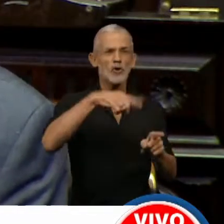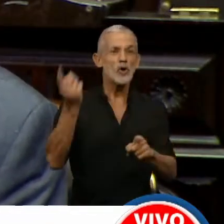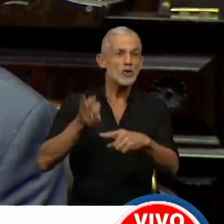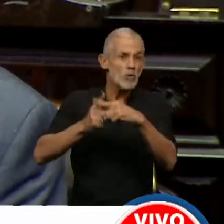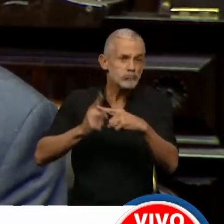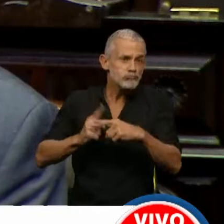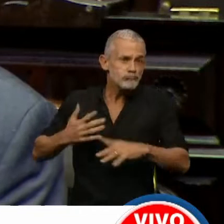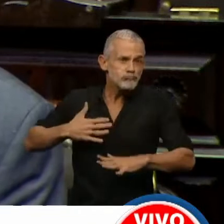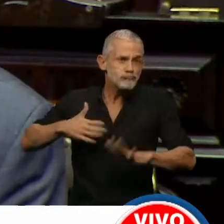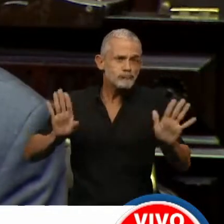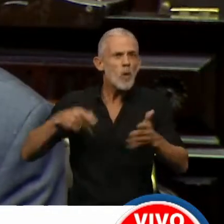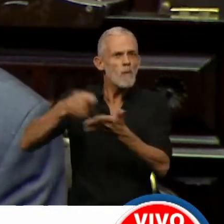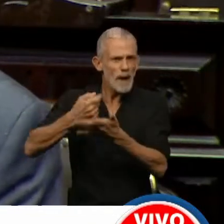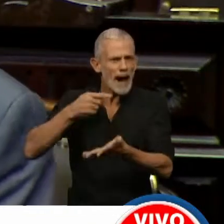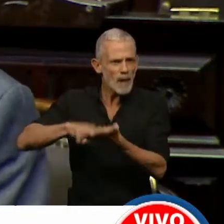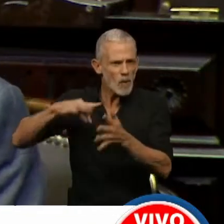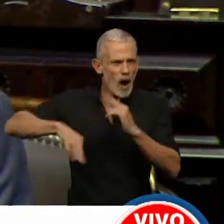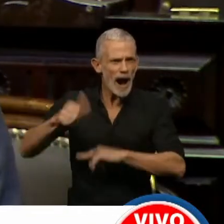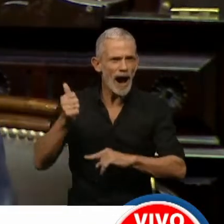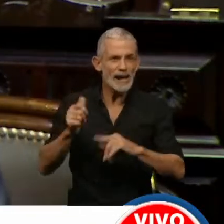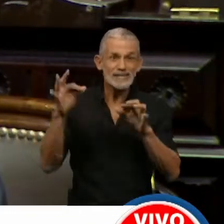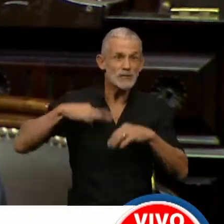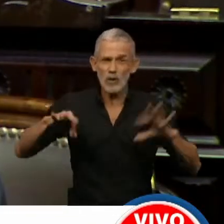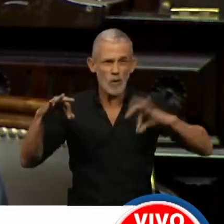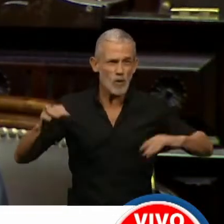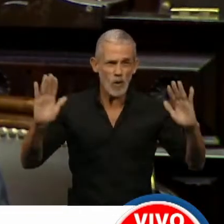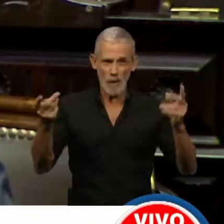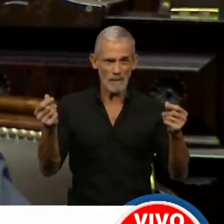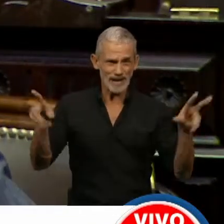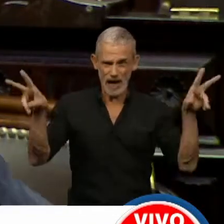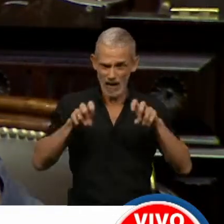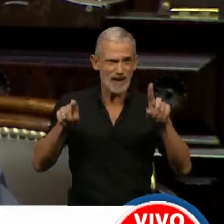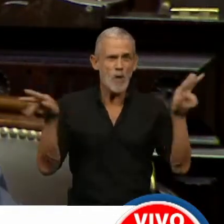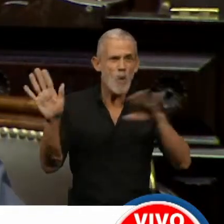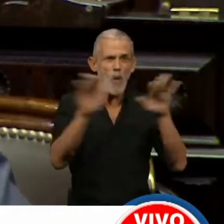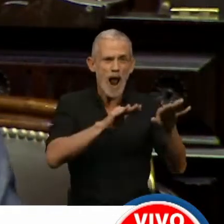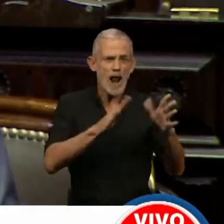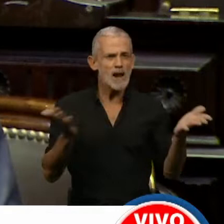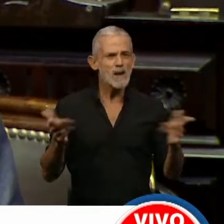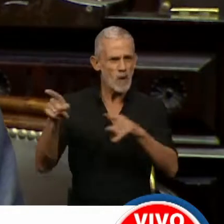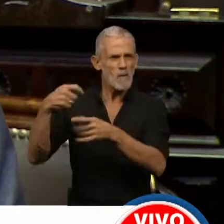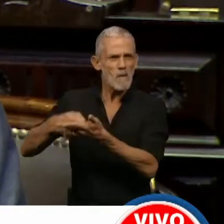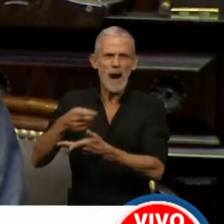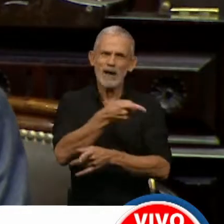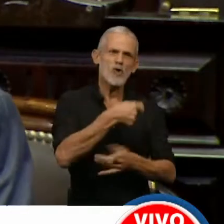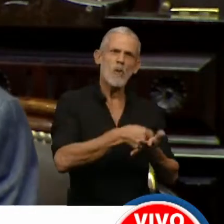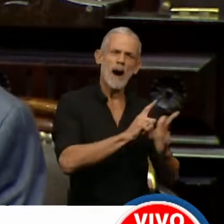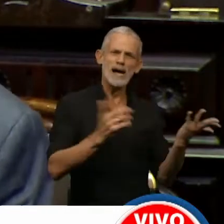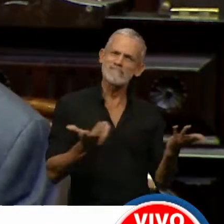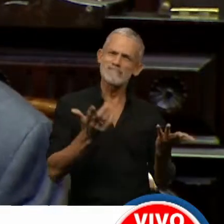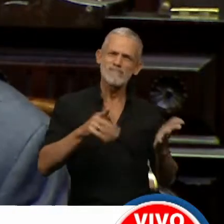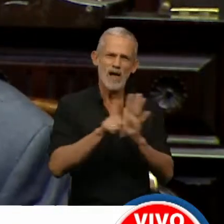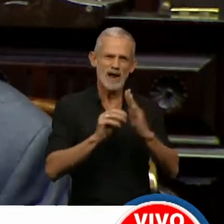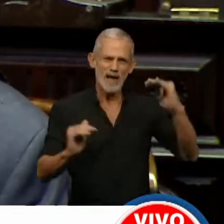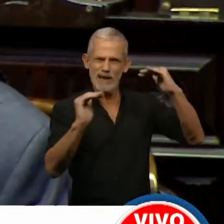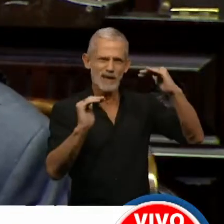trabajo autónomo paga ganancias aunque gane lo mismo que el primero. Entonces esto claramente rompe la igualdad ante la ley y la